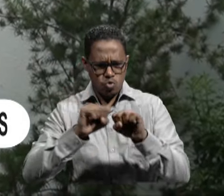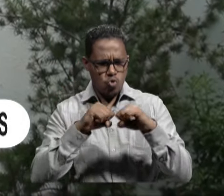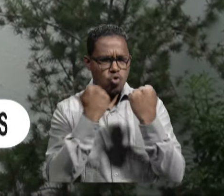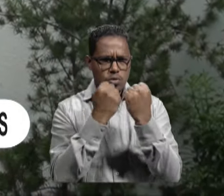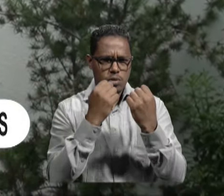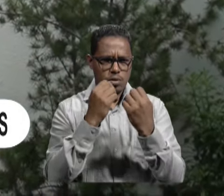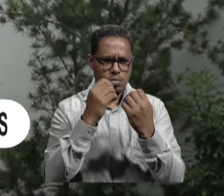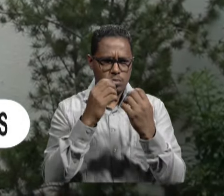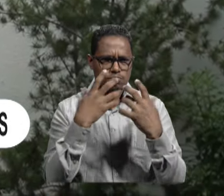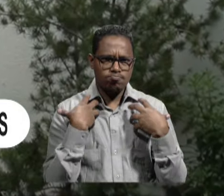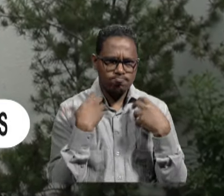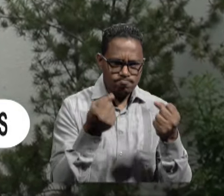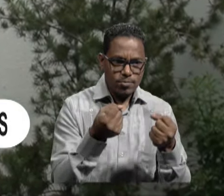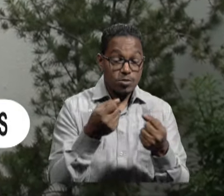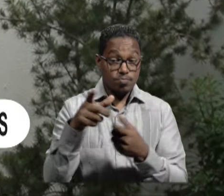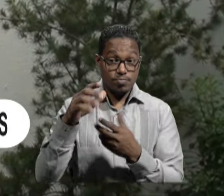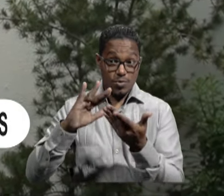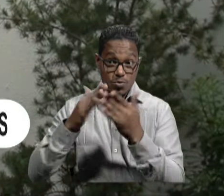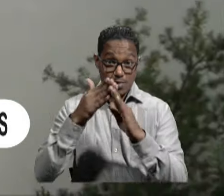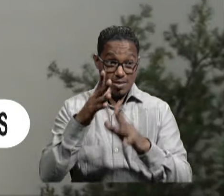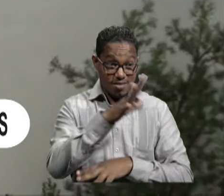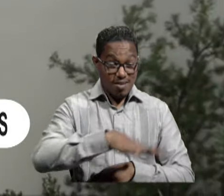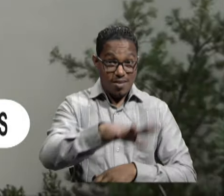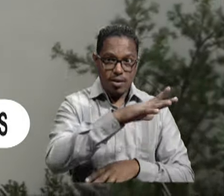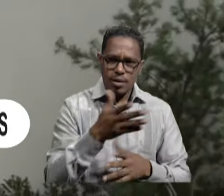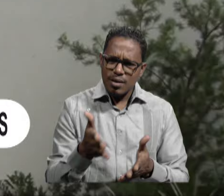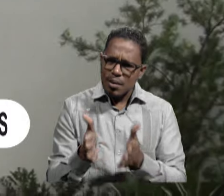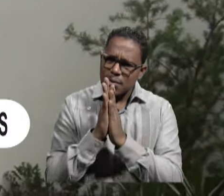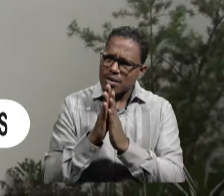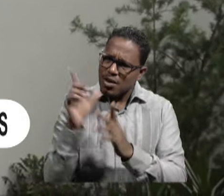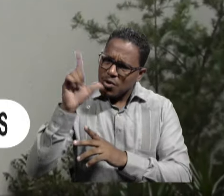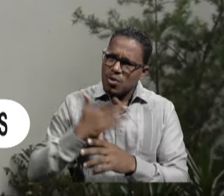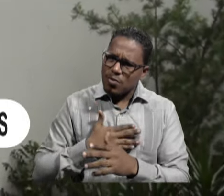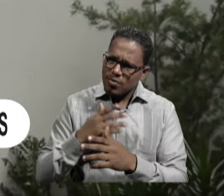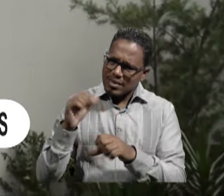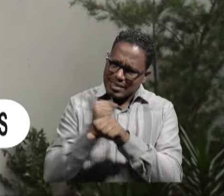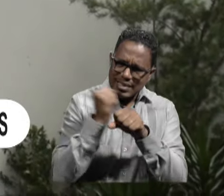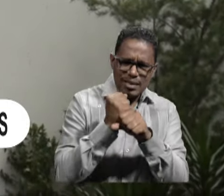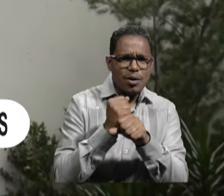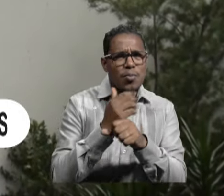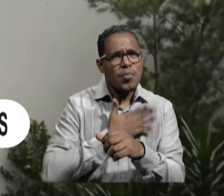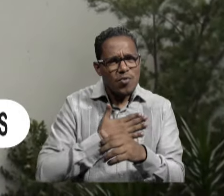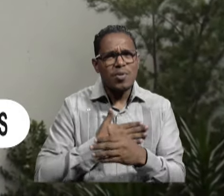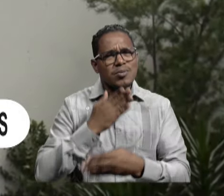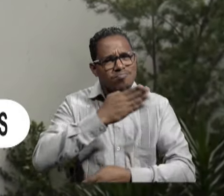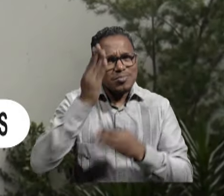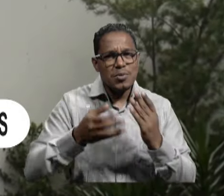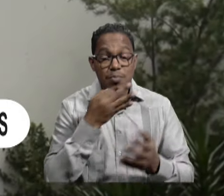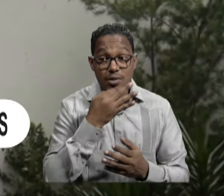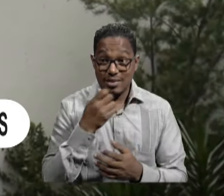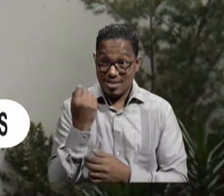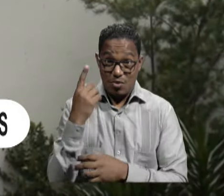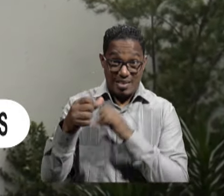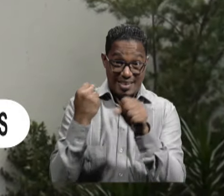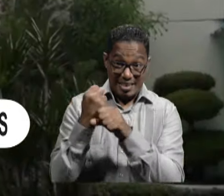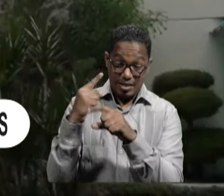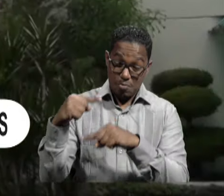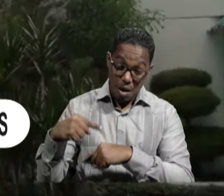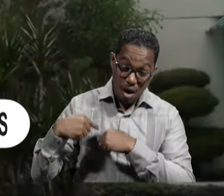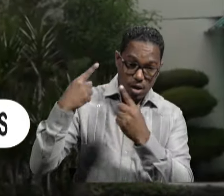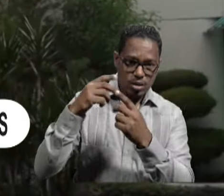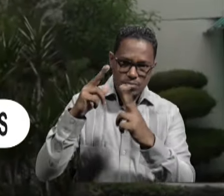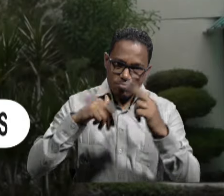la zona, han exigido este lunes concluir los trabajos de esa mega obra que lleva más de 11 años en construcción. De hecho, el doctor José Joaquín